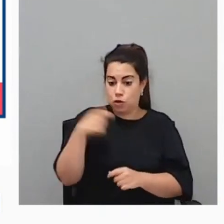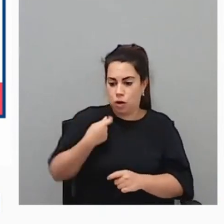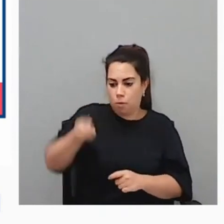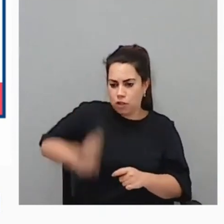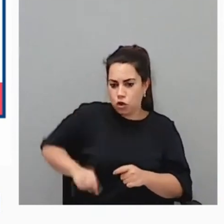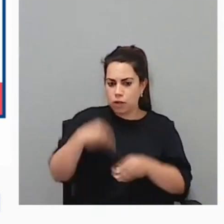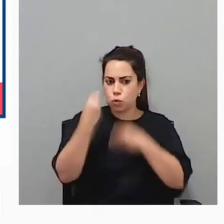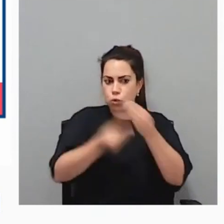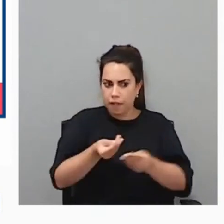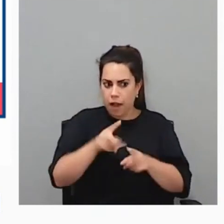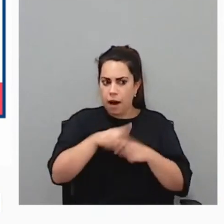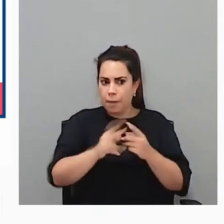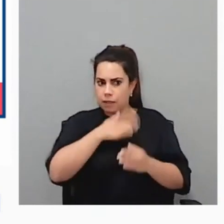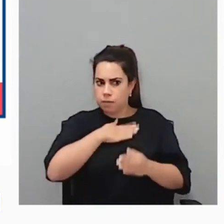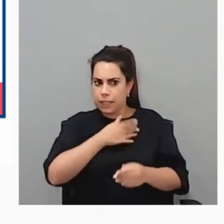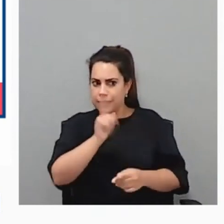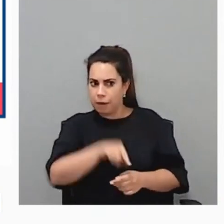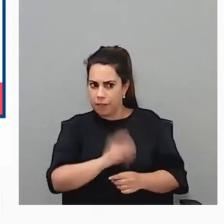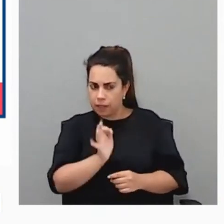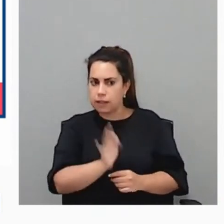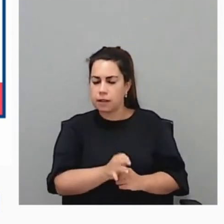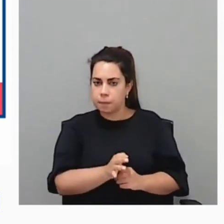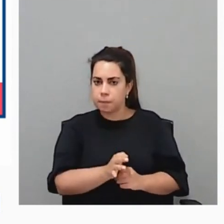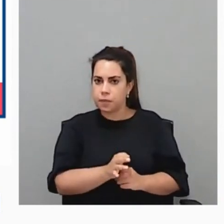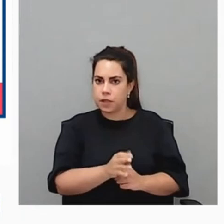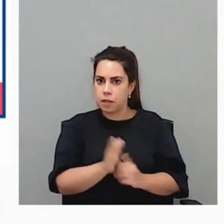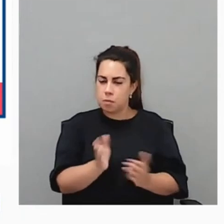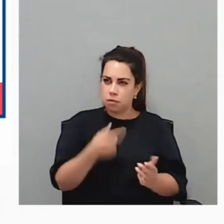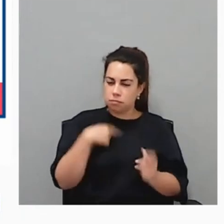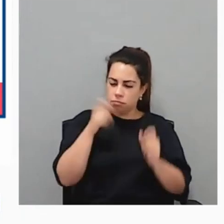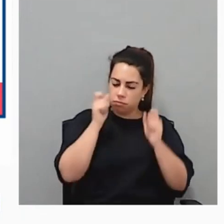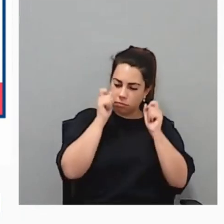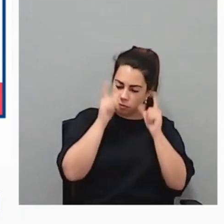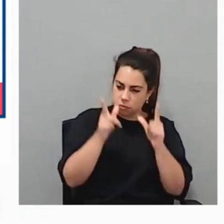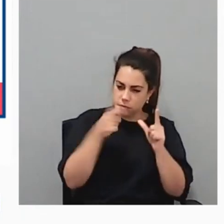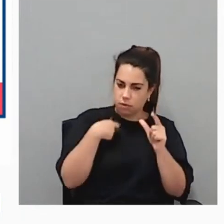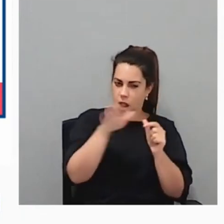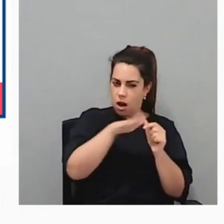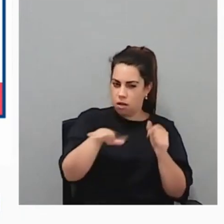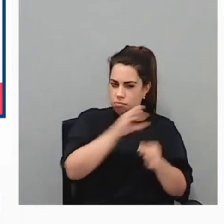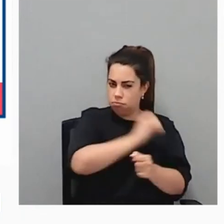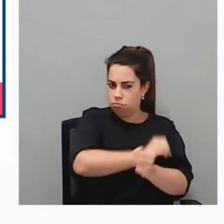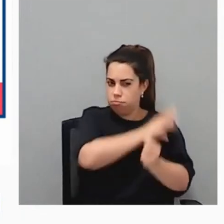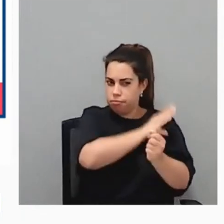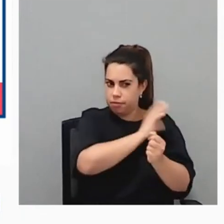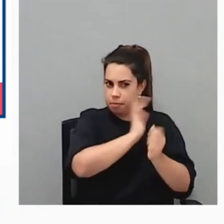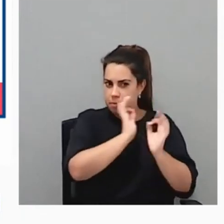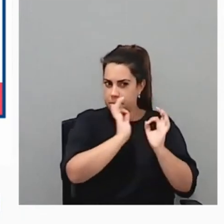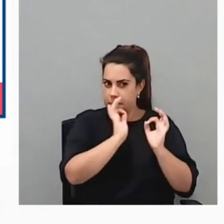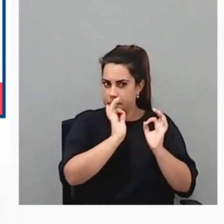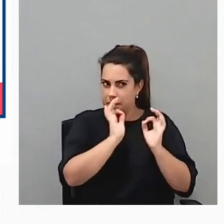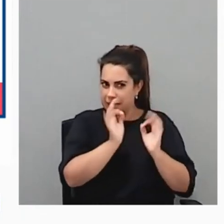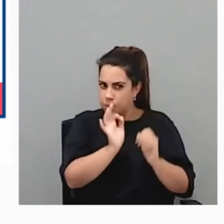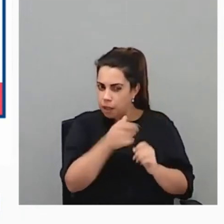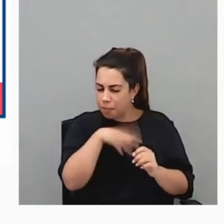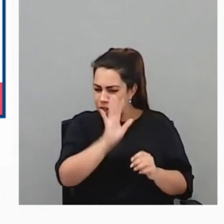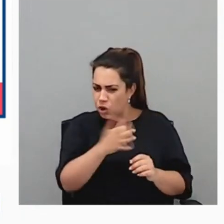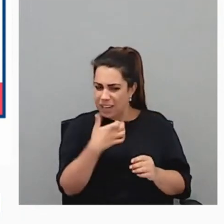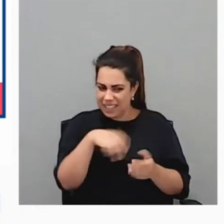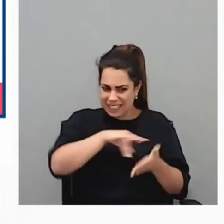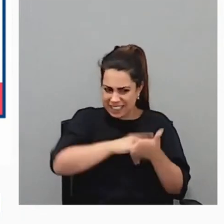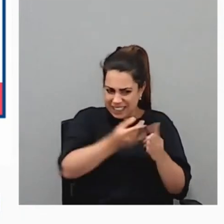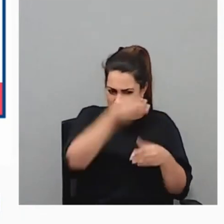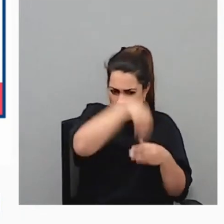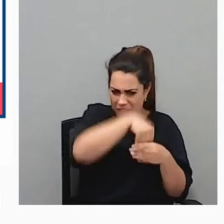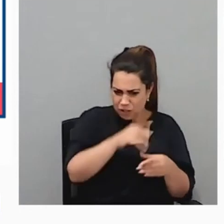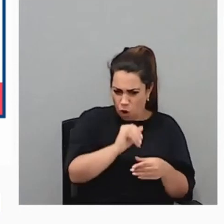en que nos damos cuenta que por mucho que empoderáramos al niño, había determinadas barreras en el sistema que si no las cambiábamos, el niño